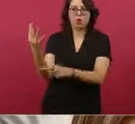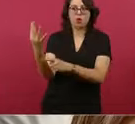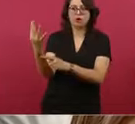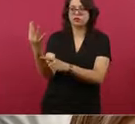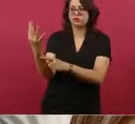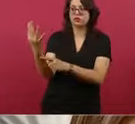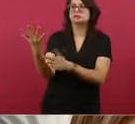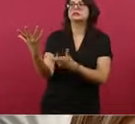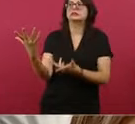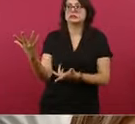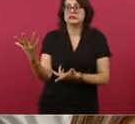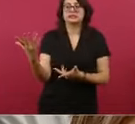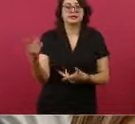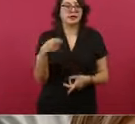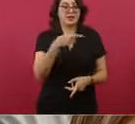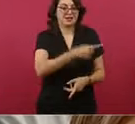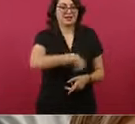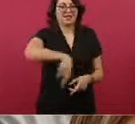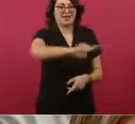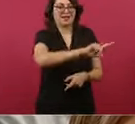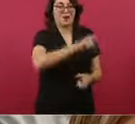los jueces, lo que es los tribunales,